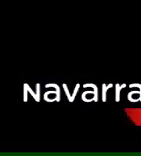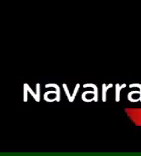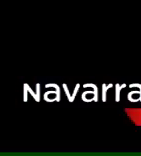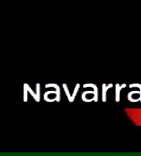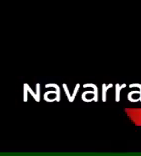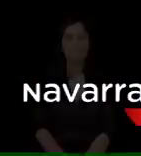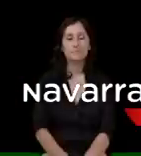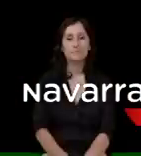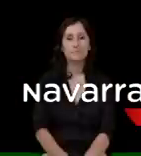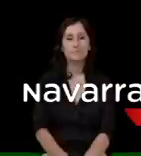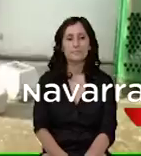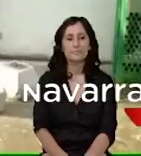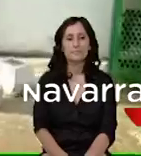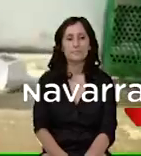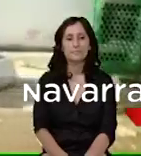A Cesta Punta.